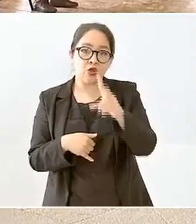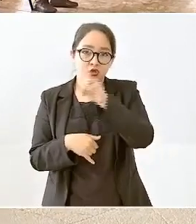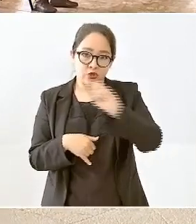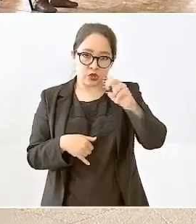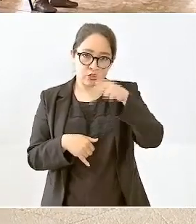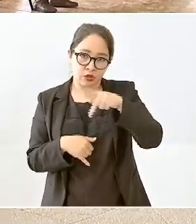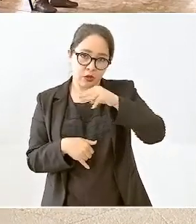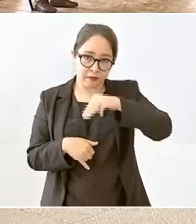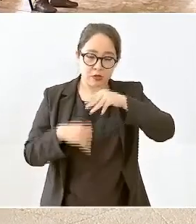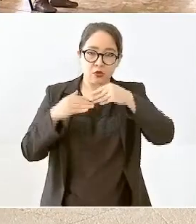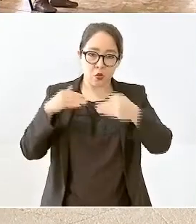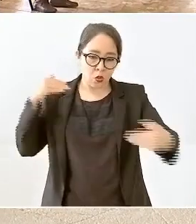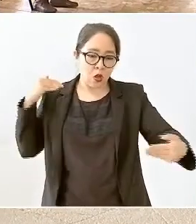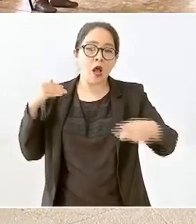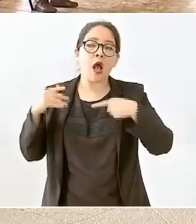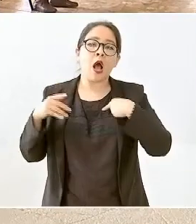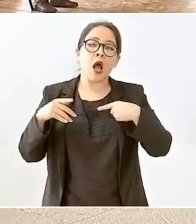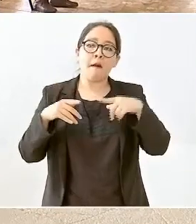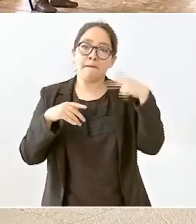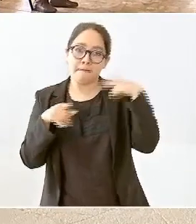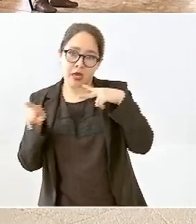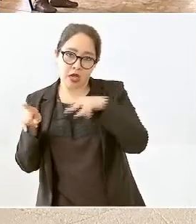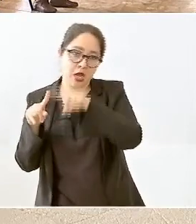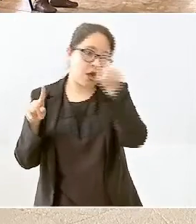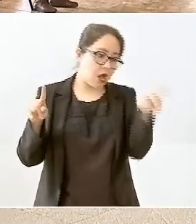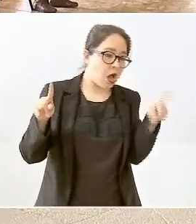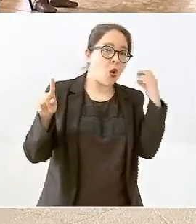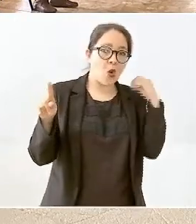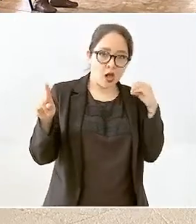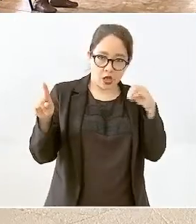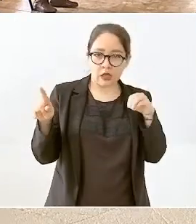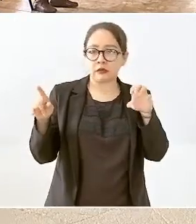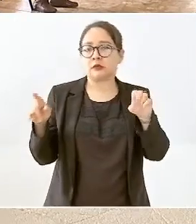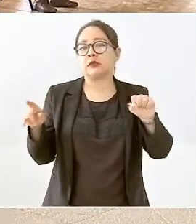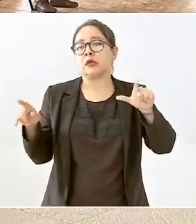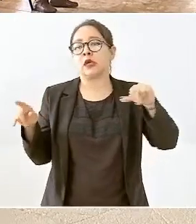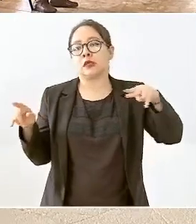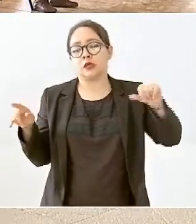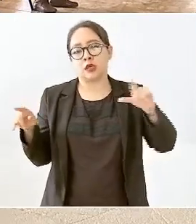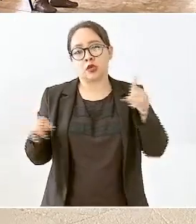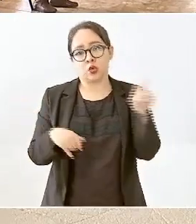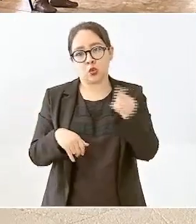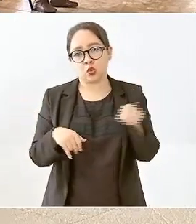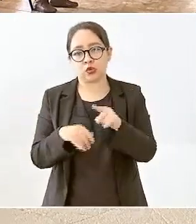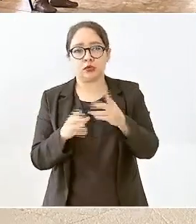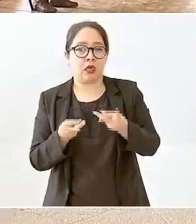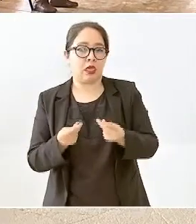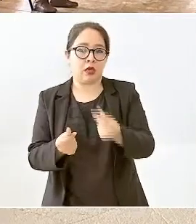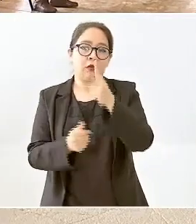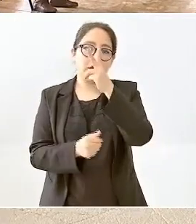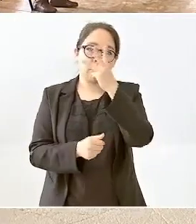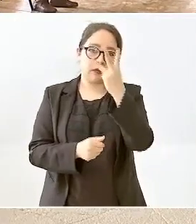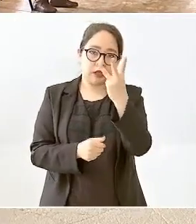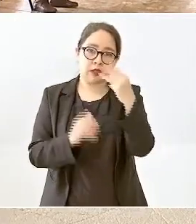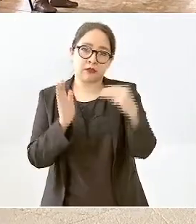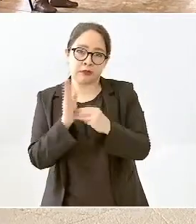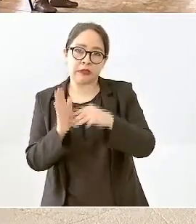entre Medias Aguas, Veracruz y Salina Cruz, Oaxaca, con una inversión de más de 3.100 millones de